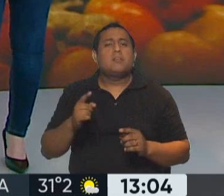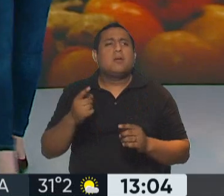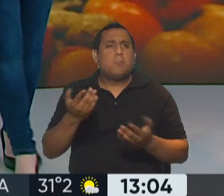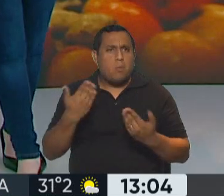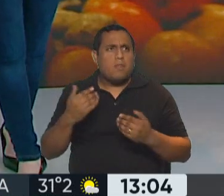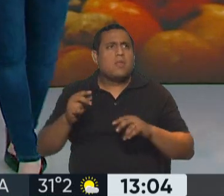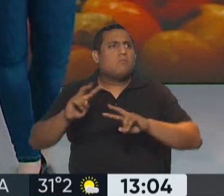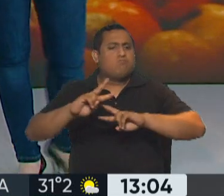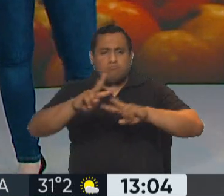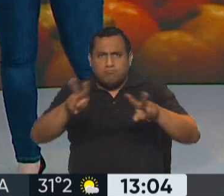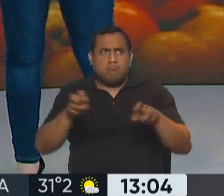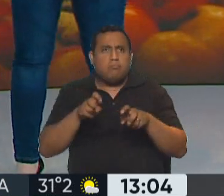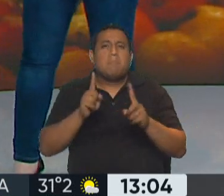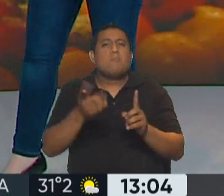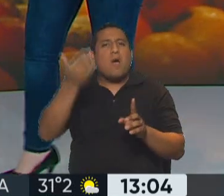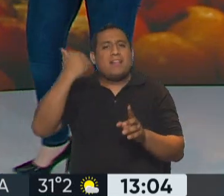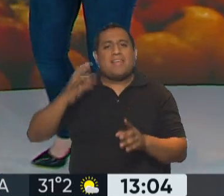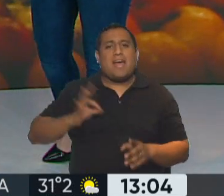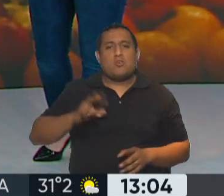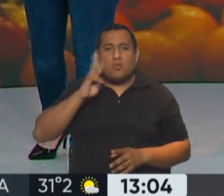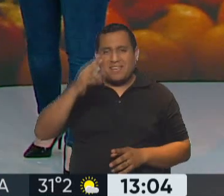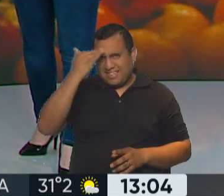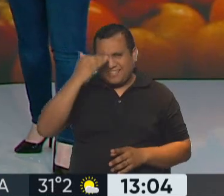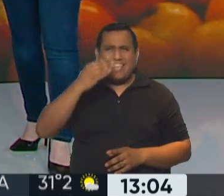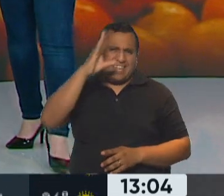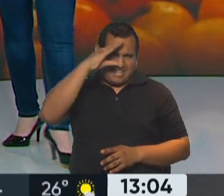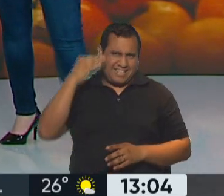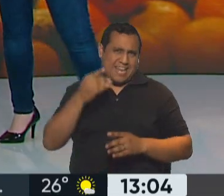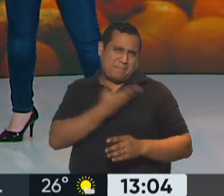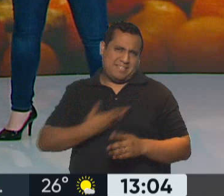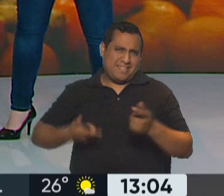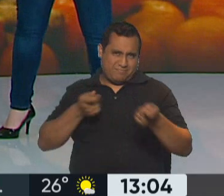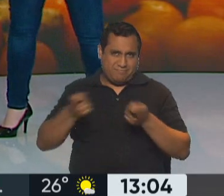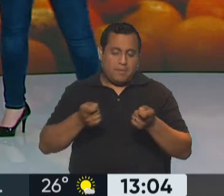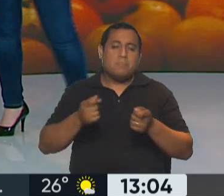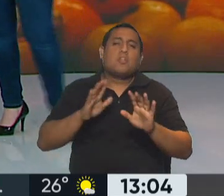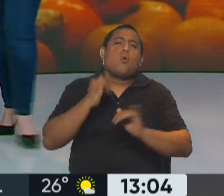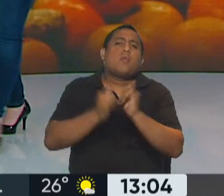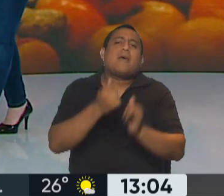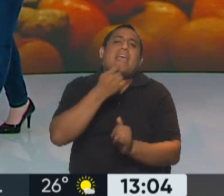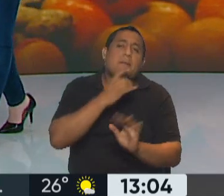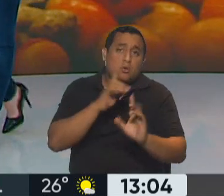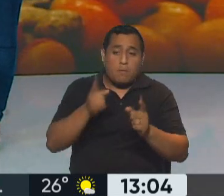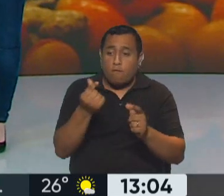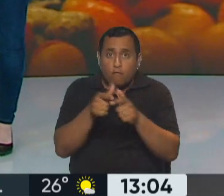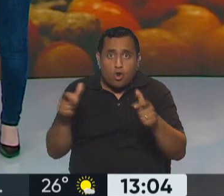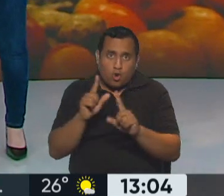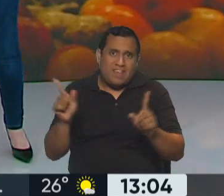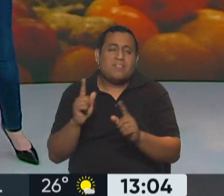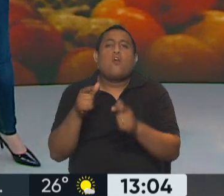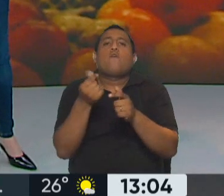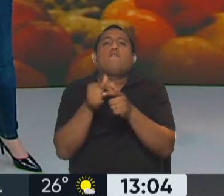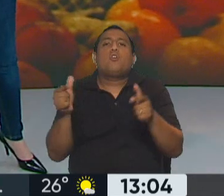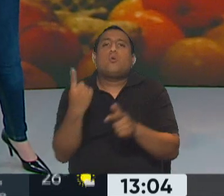había con Cristina en el 2015. Son ejercicios para que se entienda. Aclaro nuevamente que no es bono, porque el bono es por única